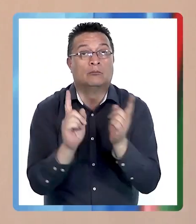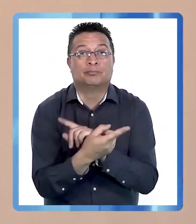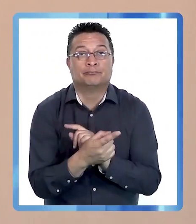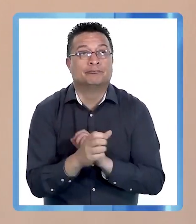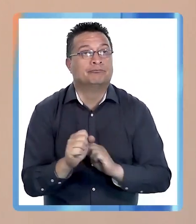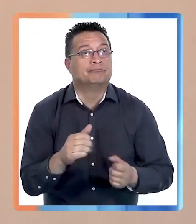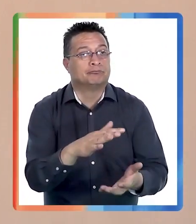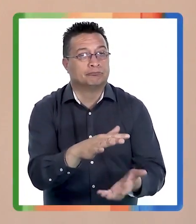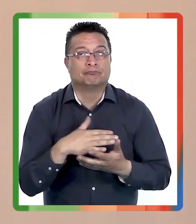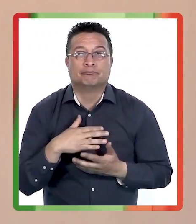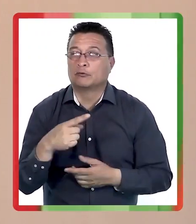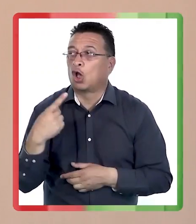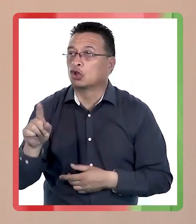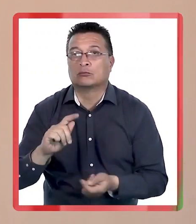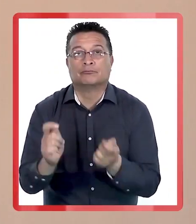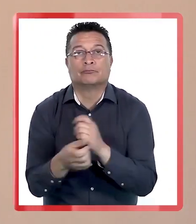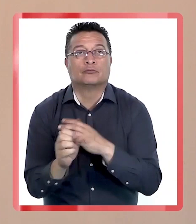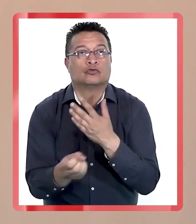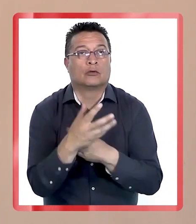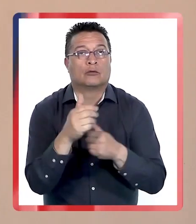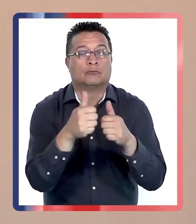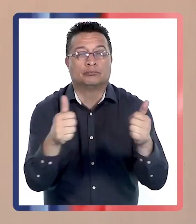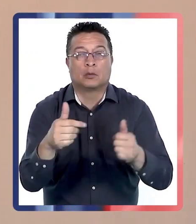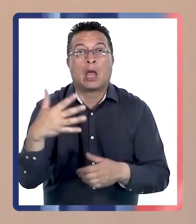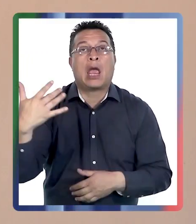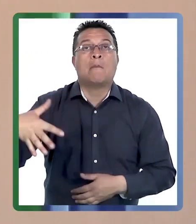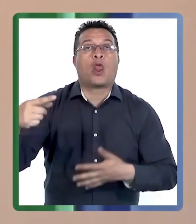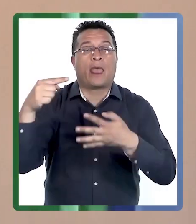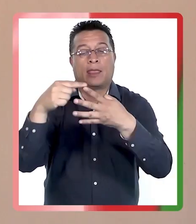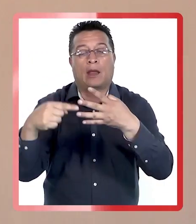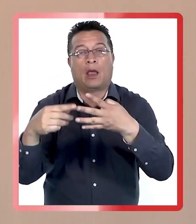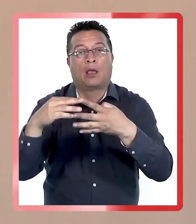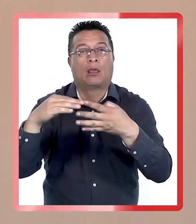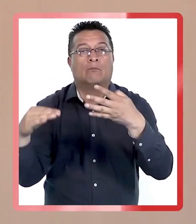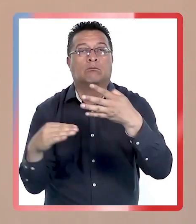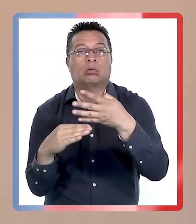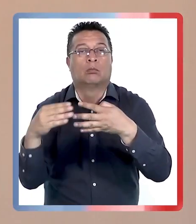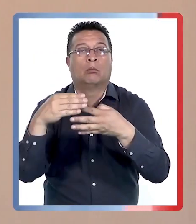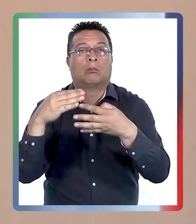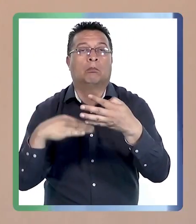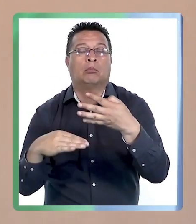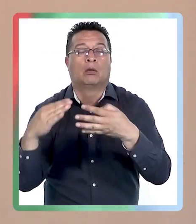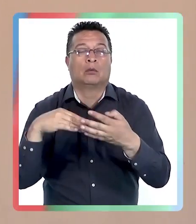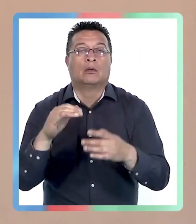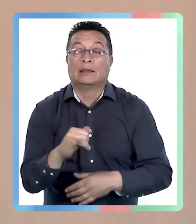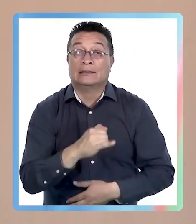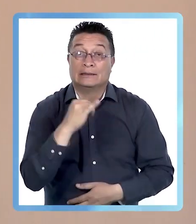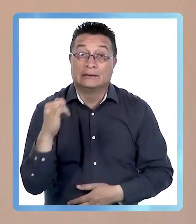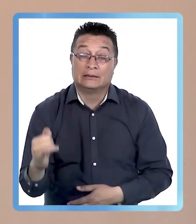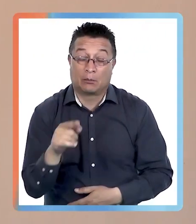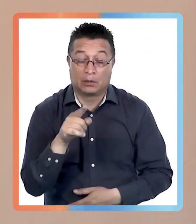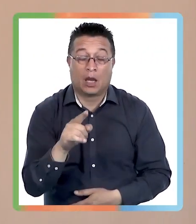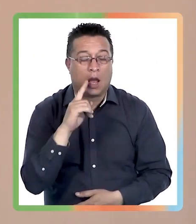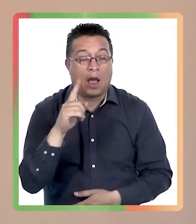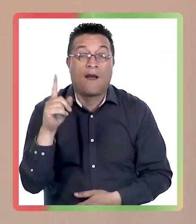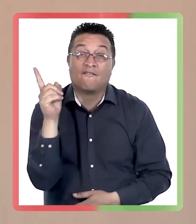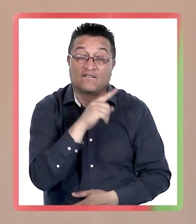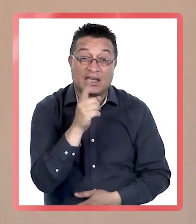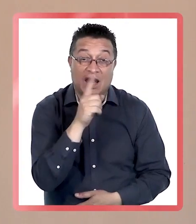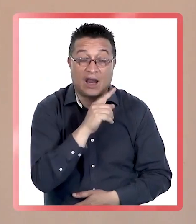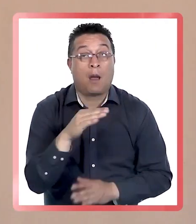gobierno no la alcanza a recepcionar el otro y tampoco es prioridad entonces también siempre queda